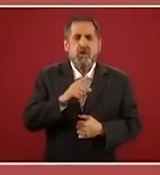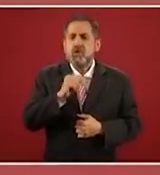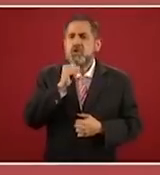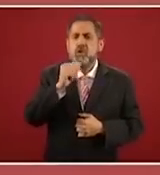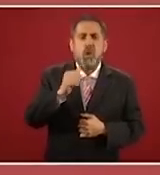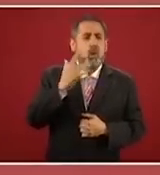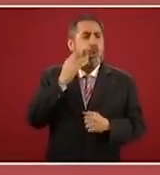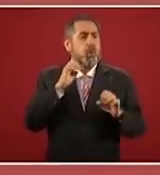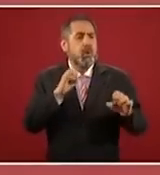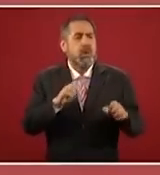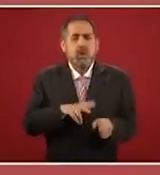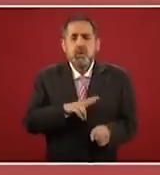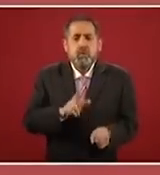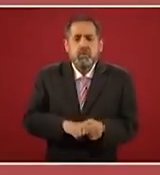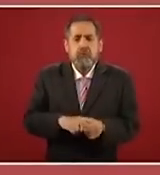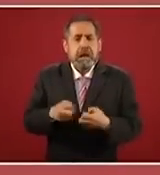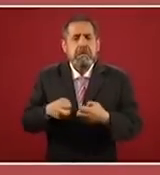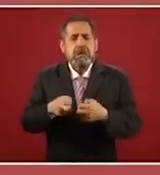actuando de esa forma.